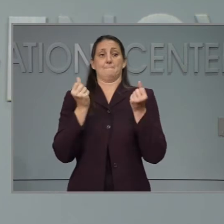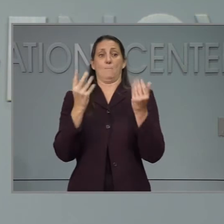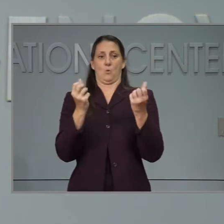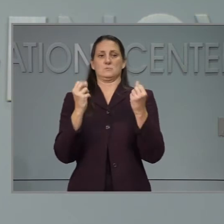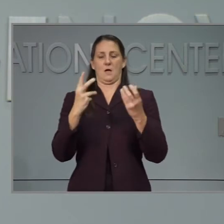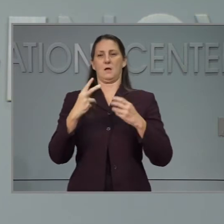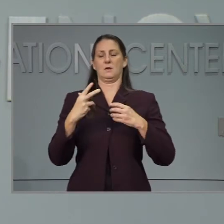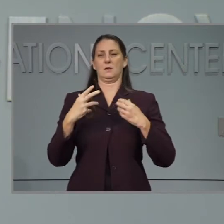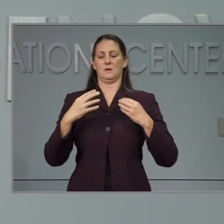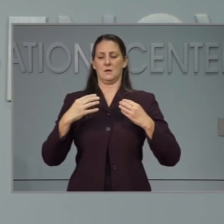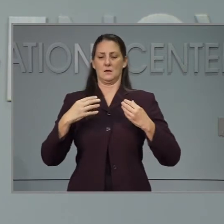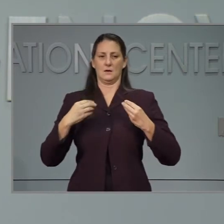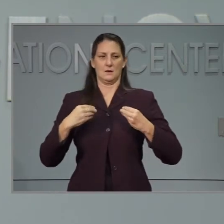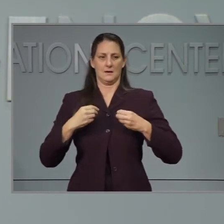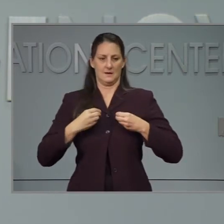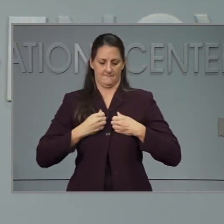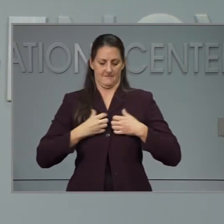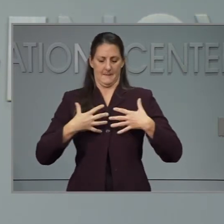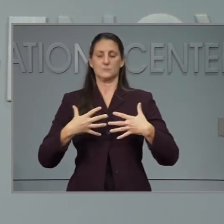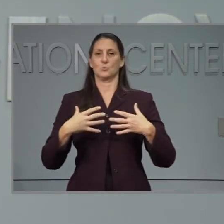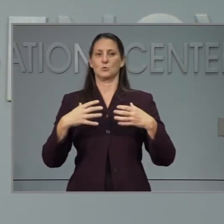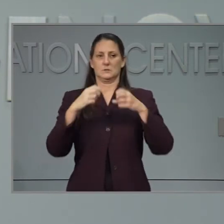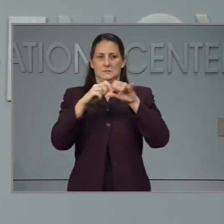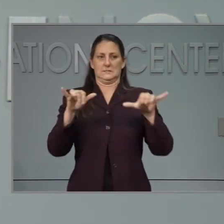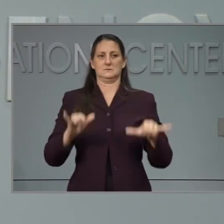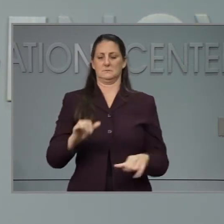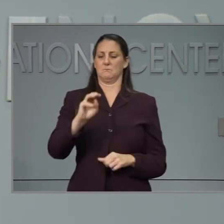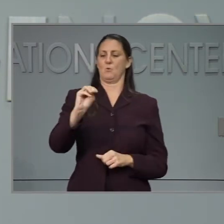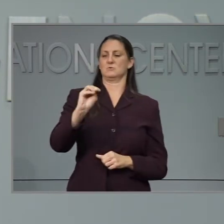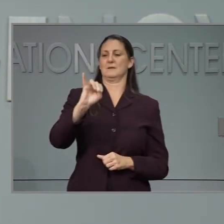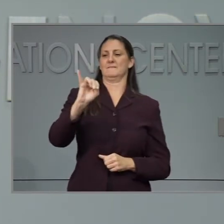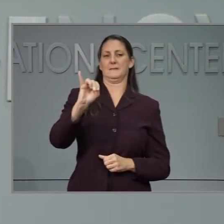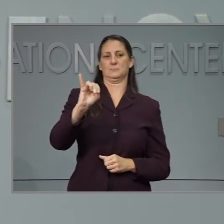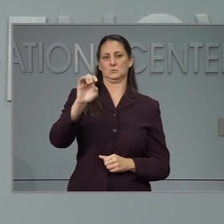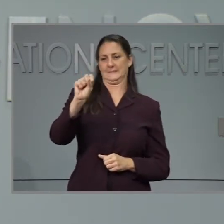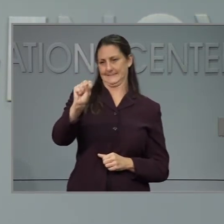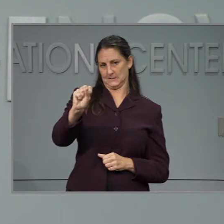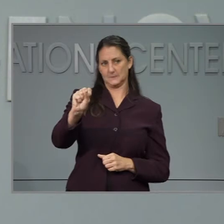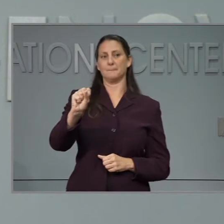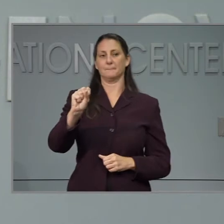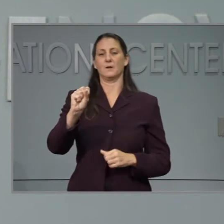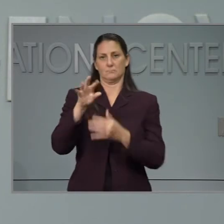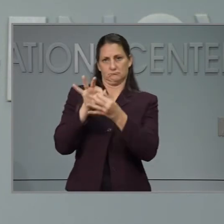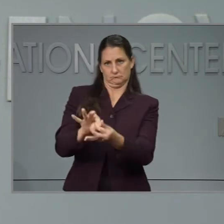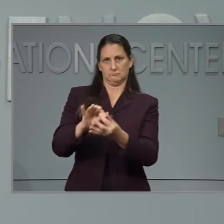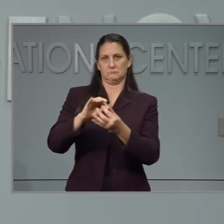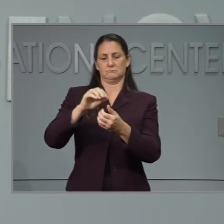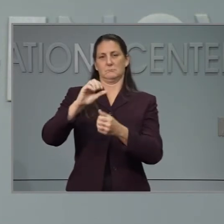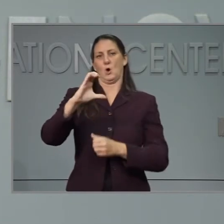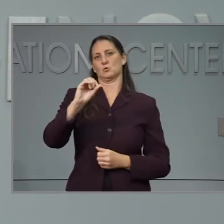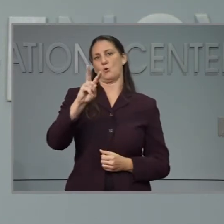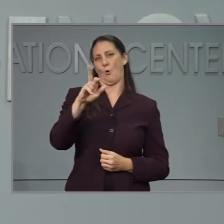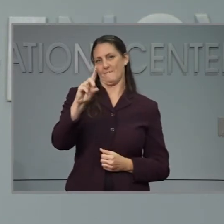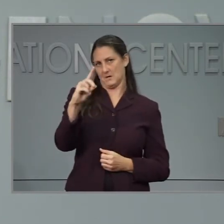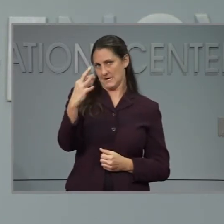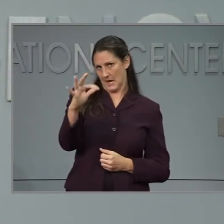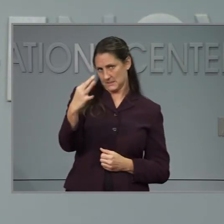esta enfermedad de niños de inflamación de multisíntomas